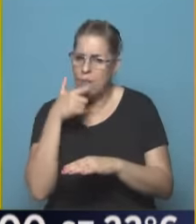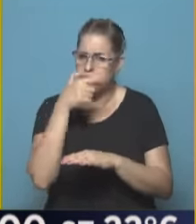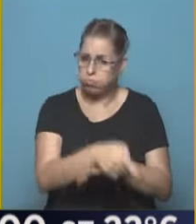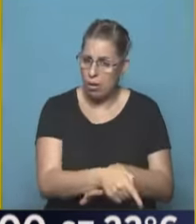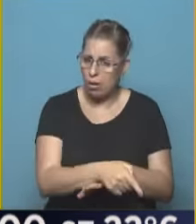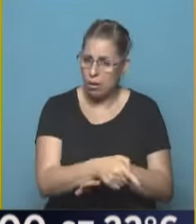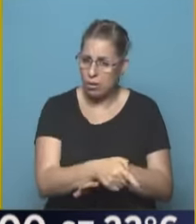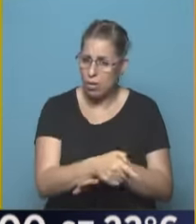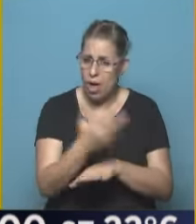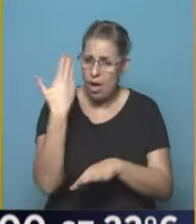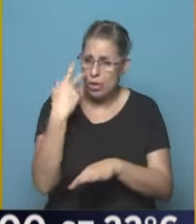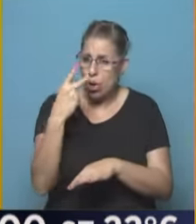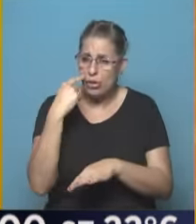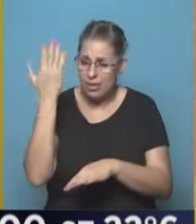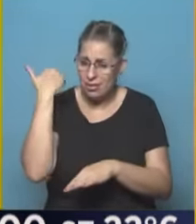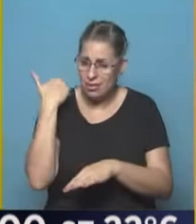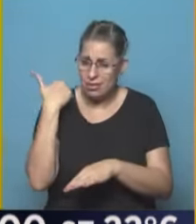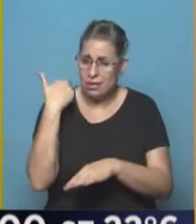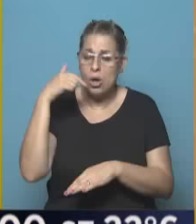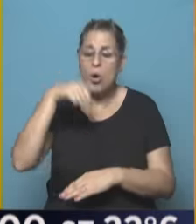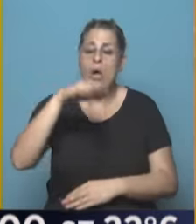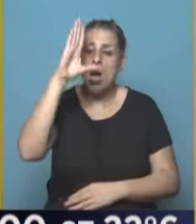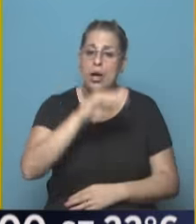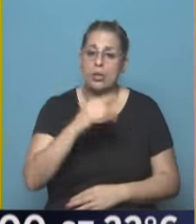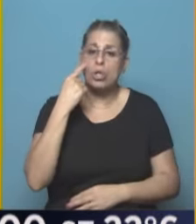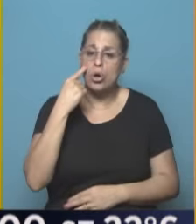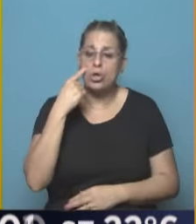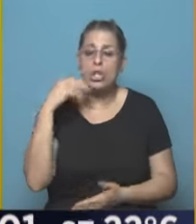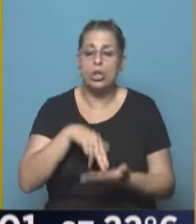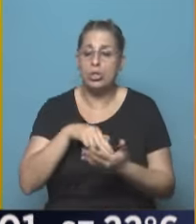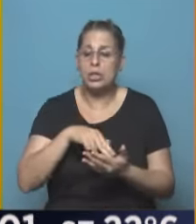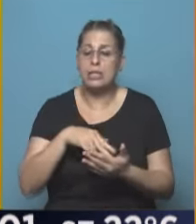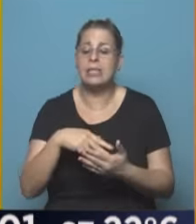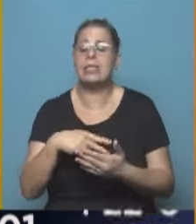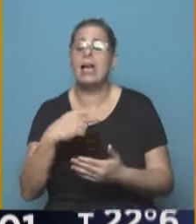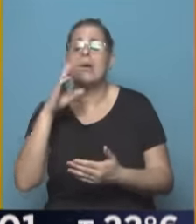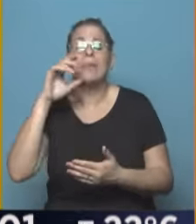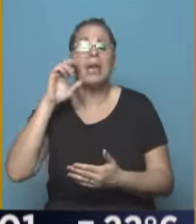asalto ocurrido hace ya dos días atrás. Esta noche se conoció la noticia de la muerte de